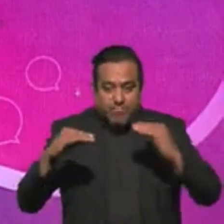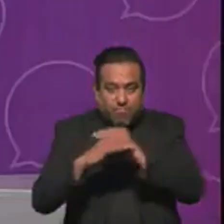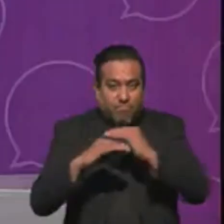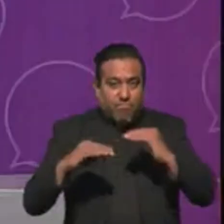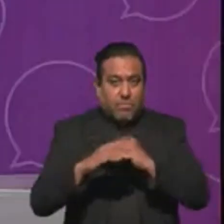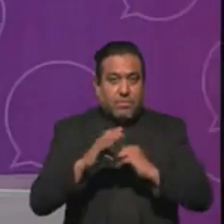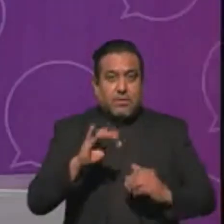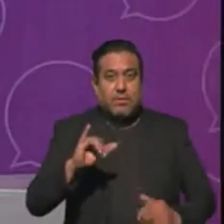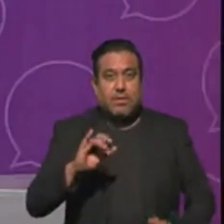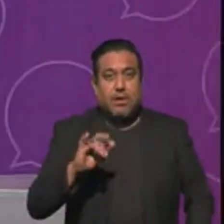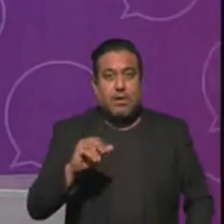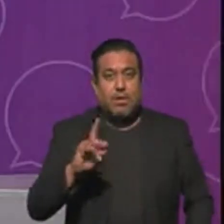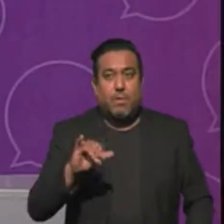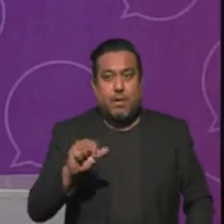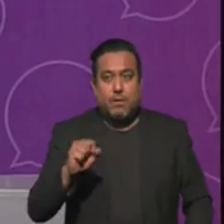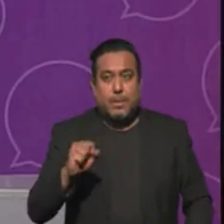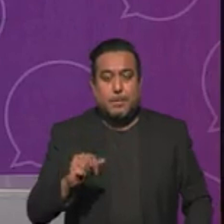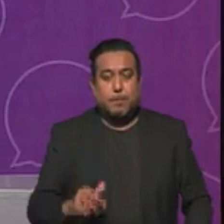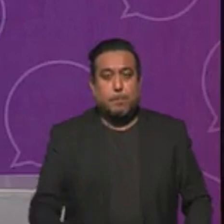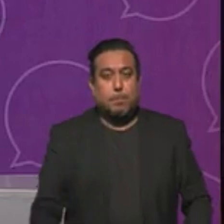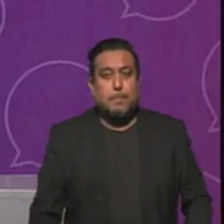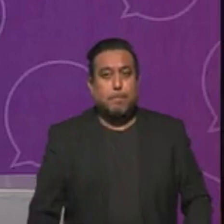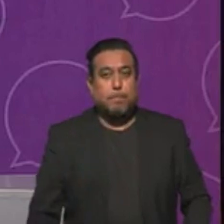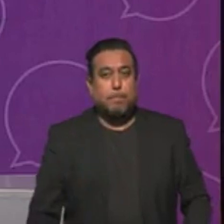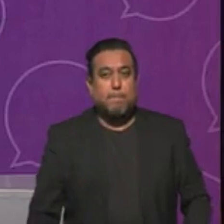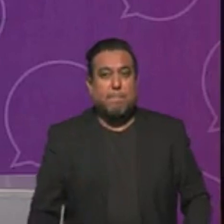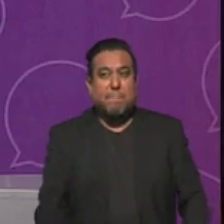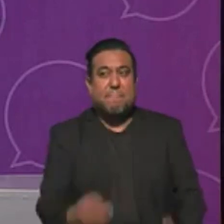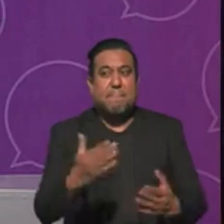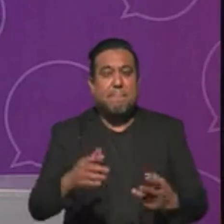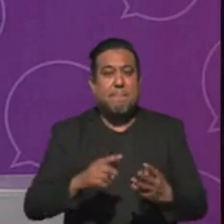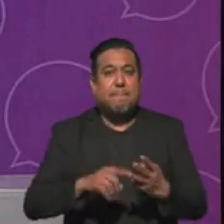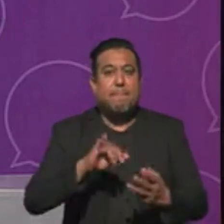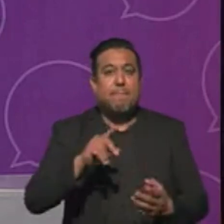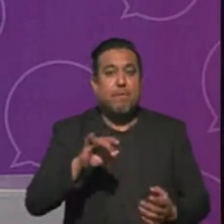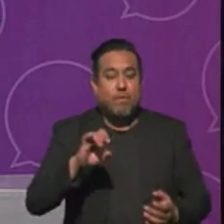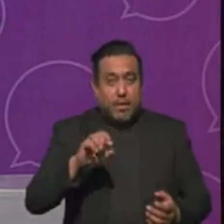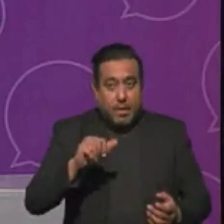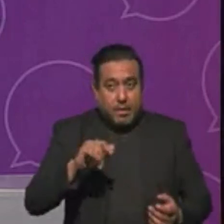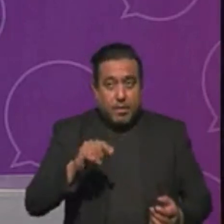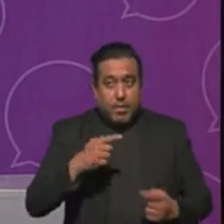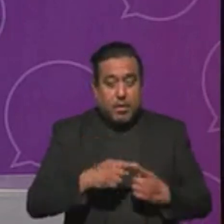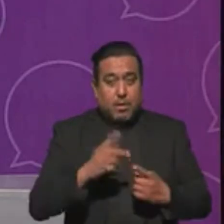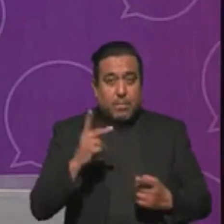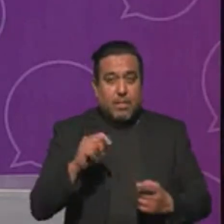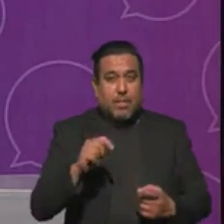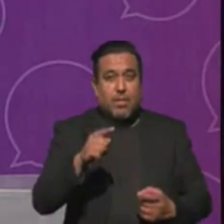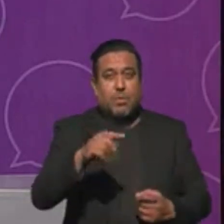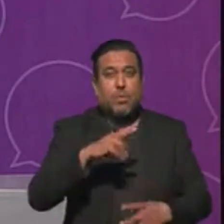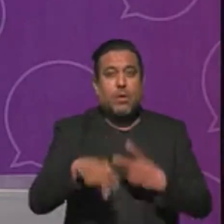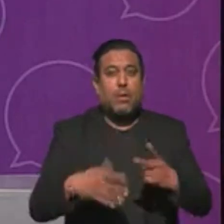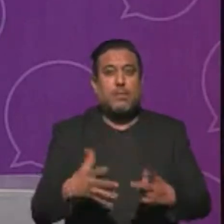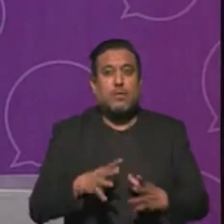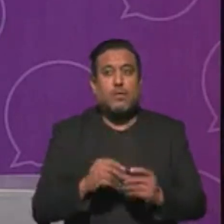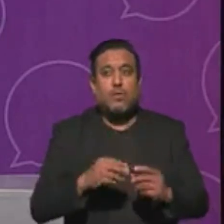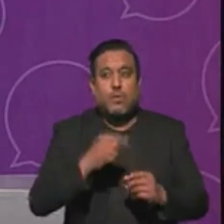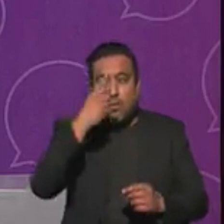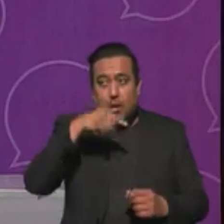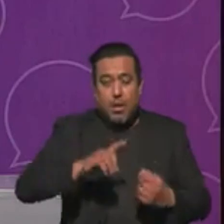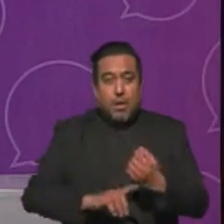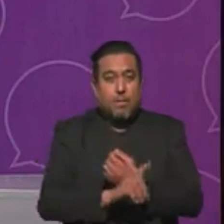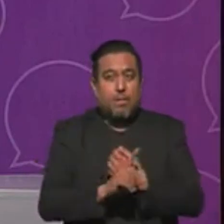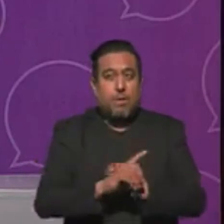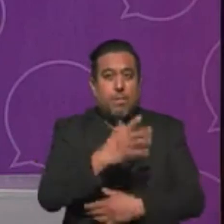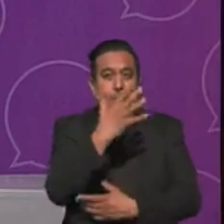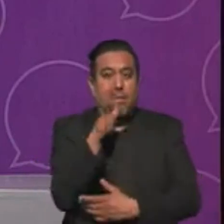ciclovías Gracias candidato candidato Jorge Alberto Acuña Dávalos del partido del trabajo qué solución dará al problema en el medio